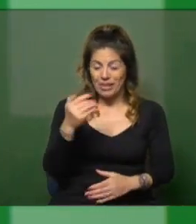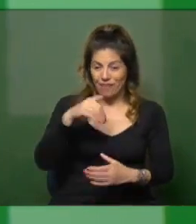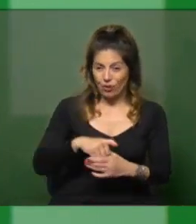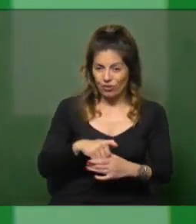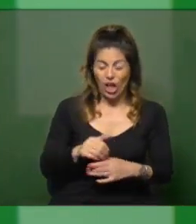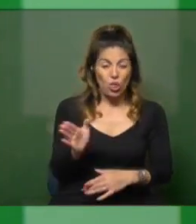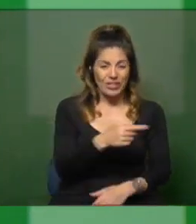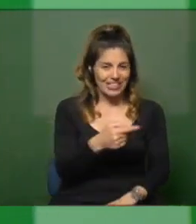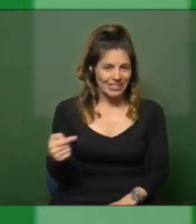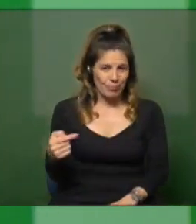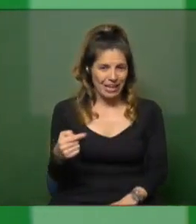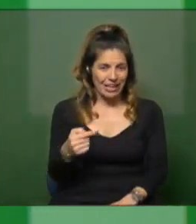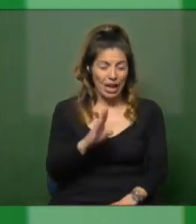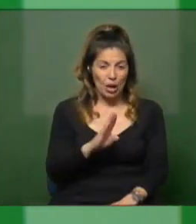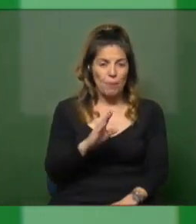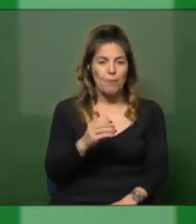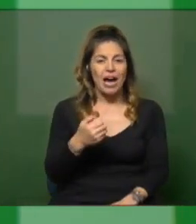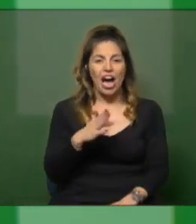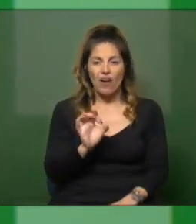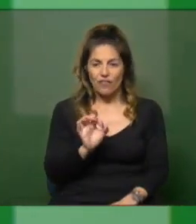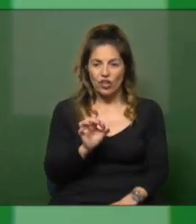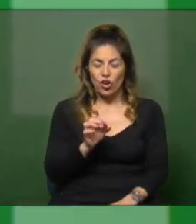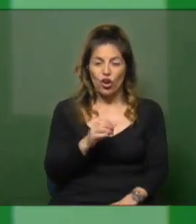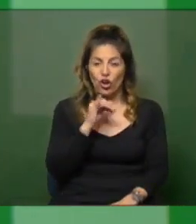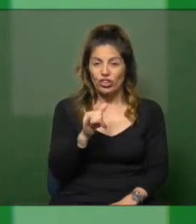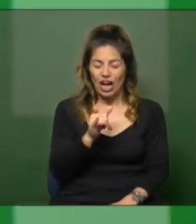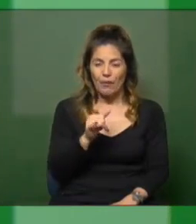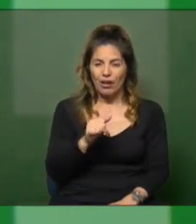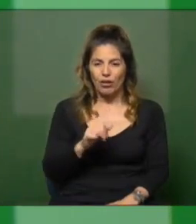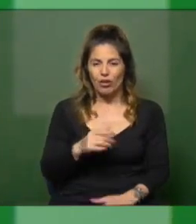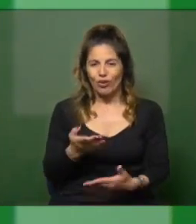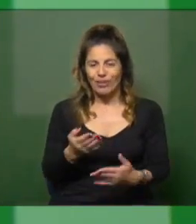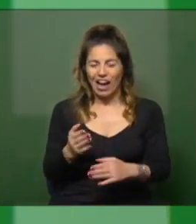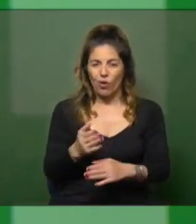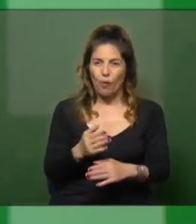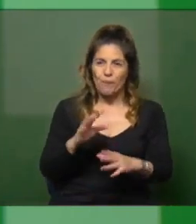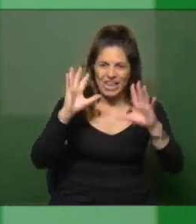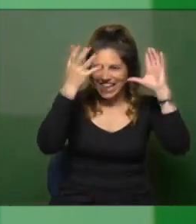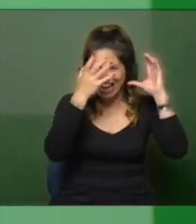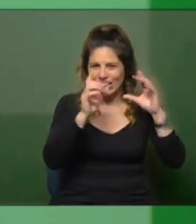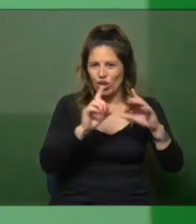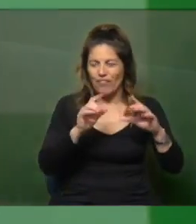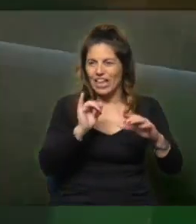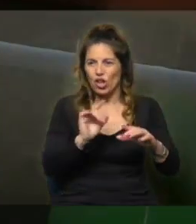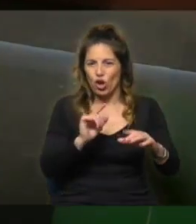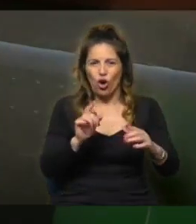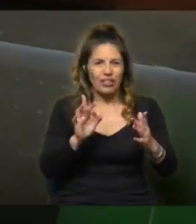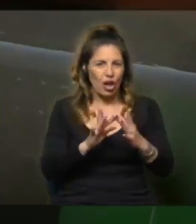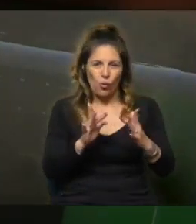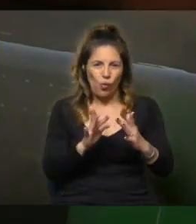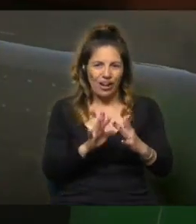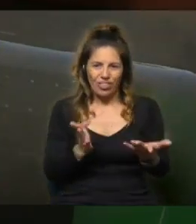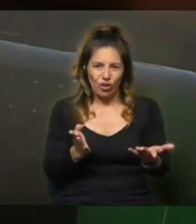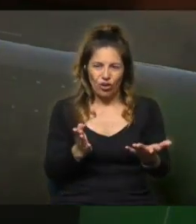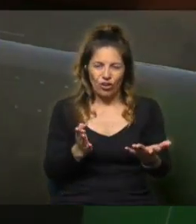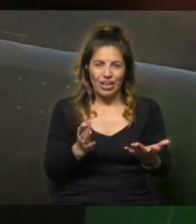toda esa semana que Pablo relataba con con los traspiés de de Miley antes de que se consolidar incluso la alianza de burlich y de macri eh